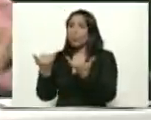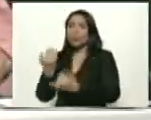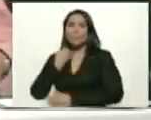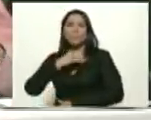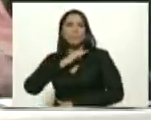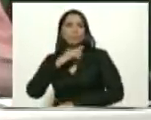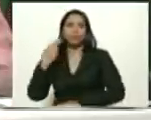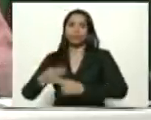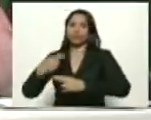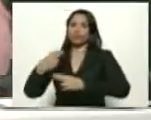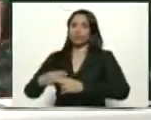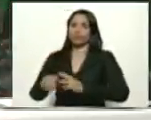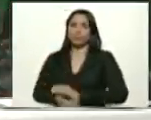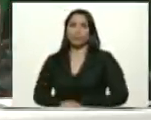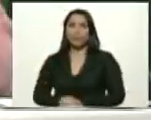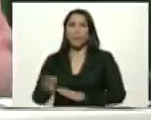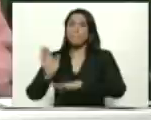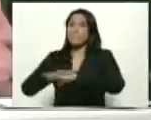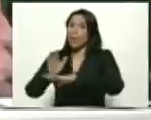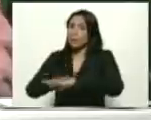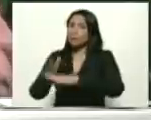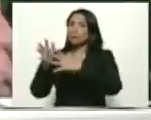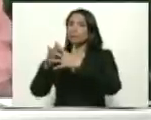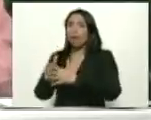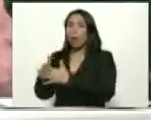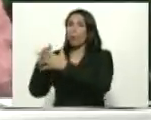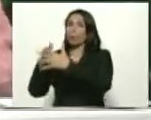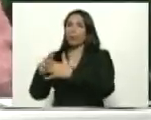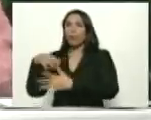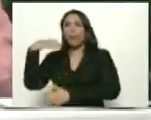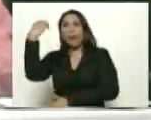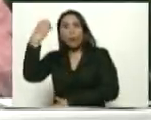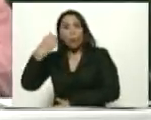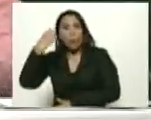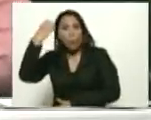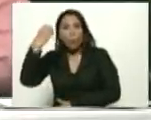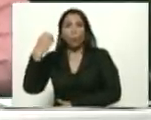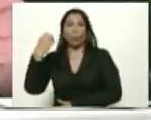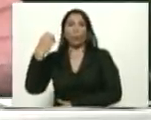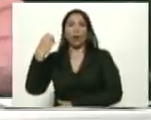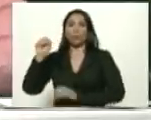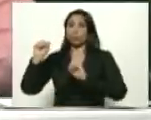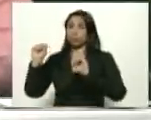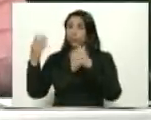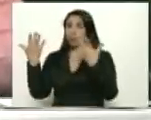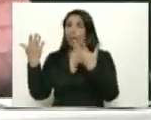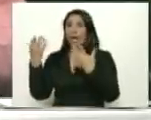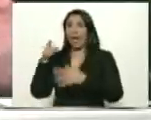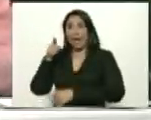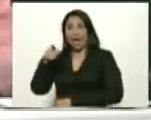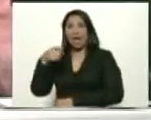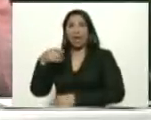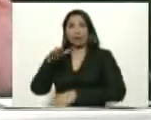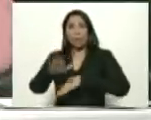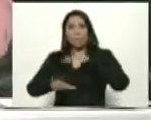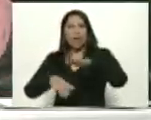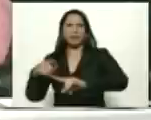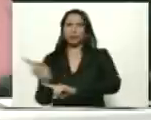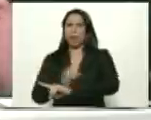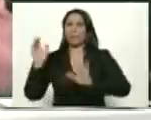pavorosa. Y lo que pasa en Estados Unidos, en Europa, si logran ellos dar un paso